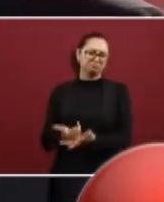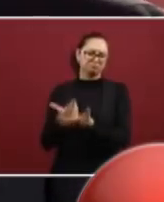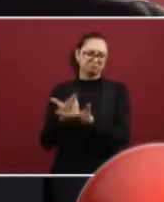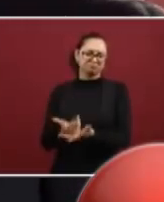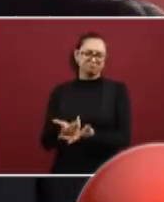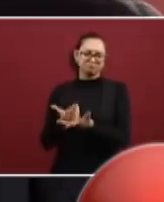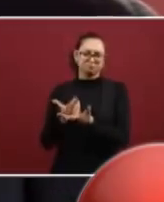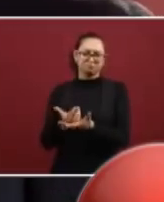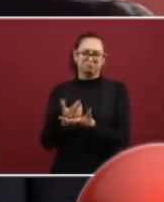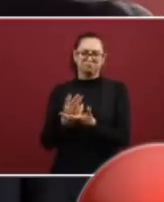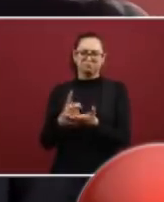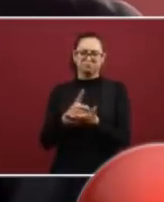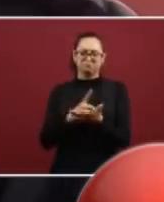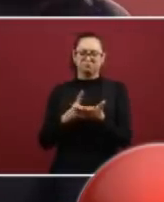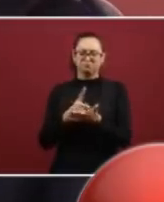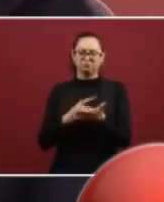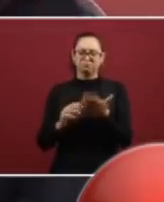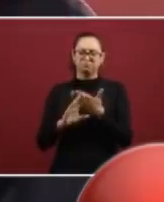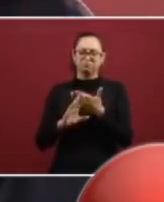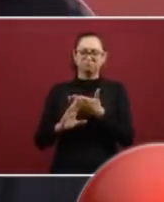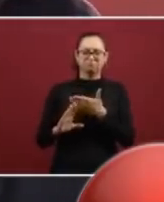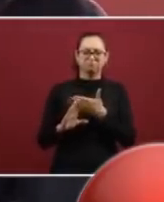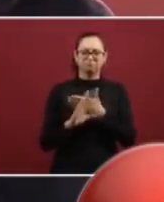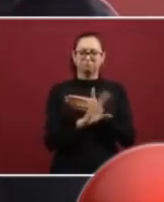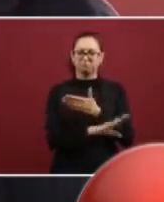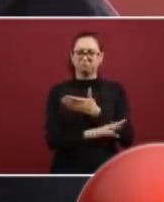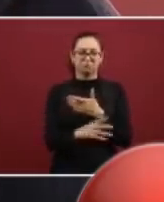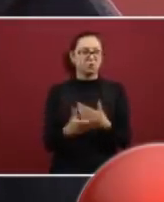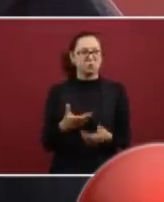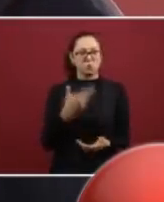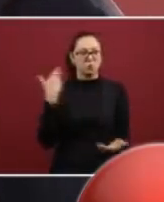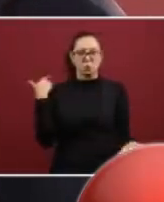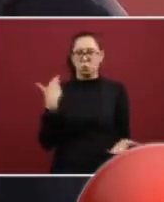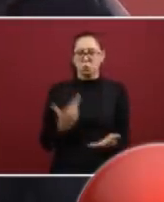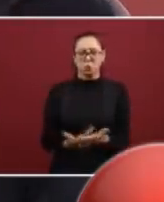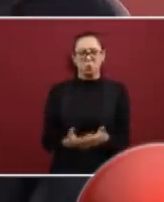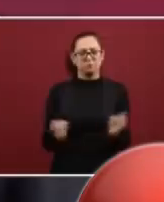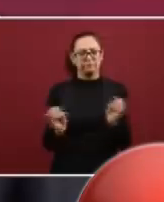que no se tiene